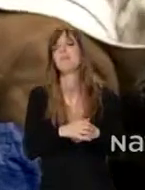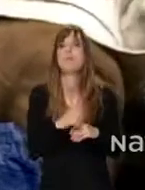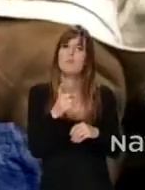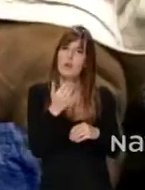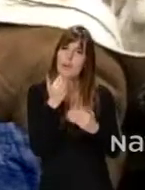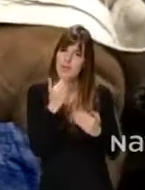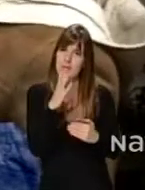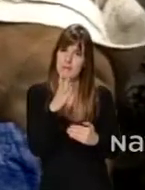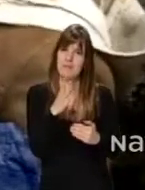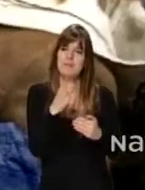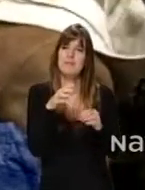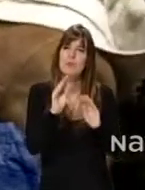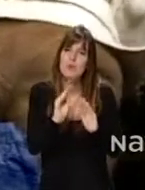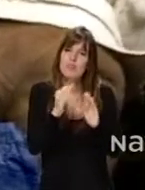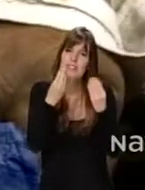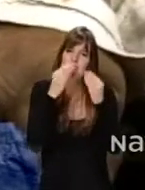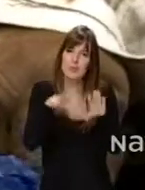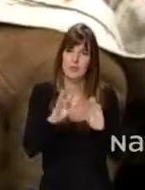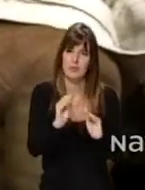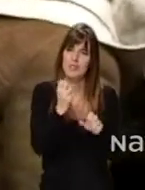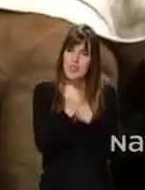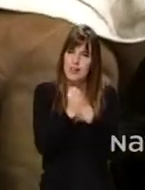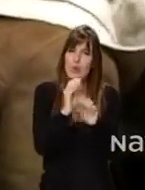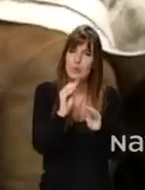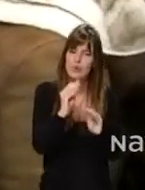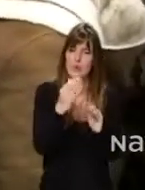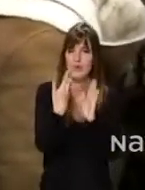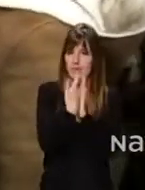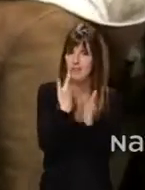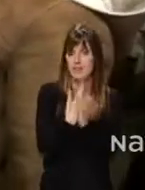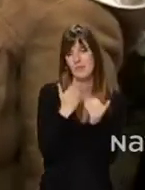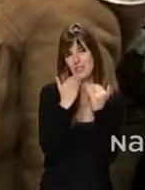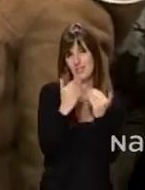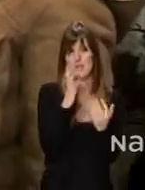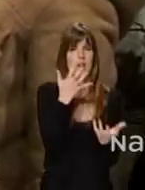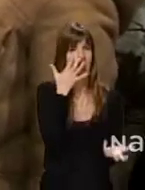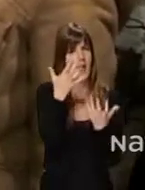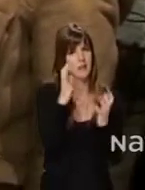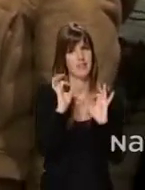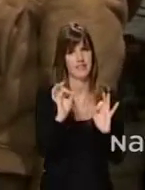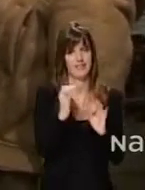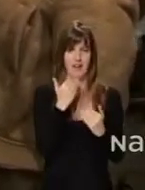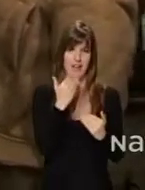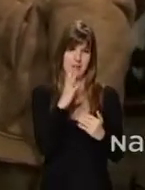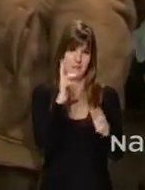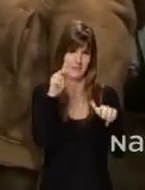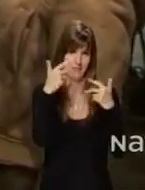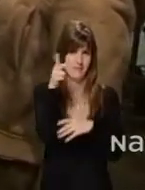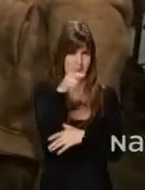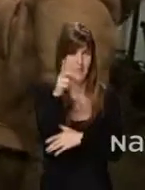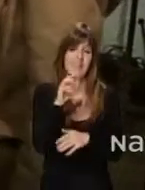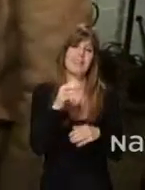por contarnos su historia, por enseñarnos sus obras de arte, ¿vale? En este programa. Muy bien. Y a